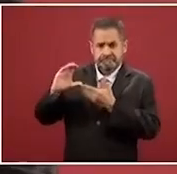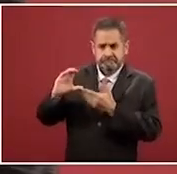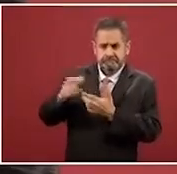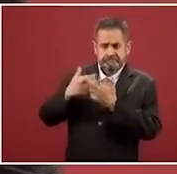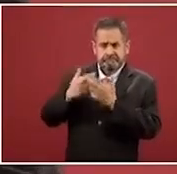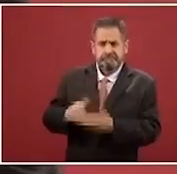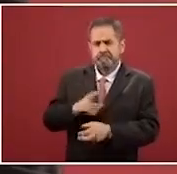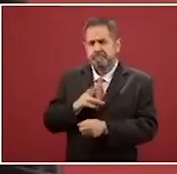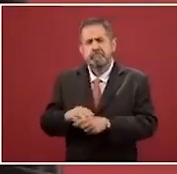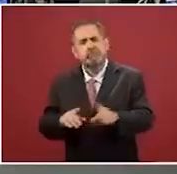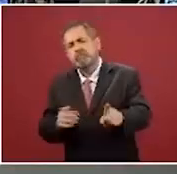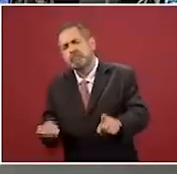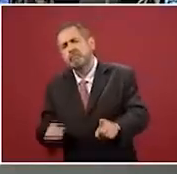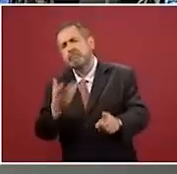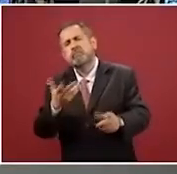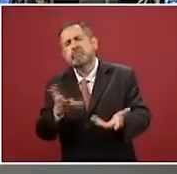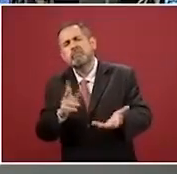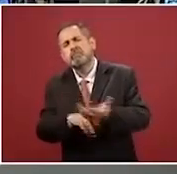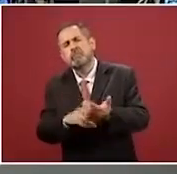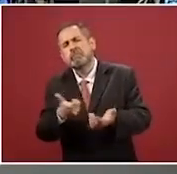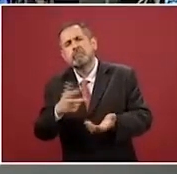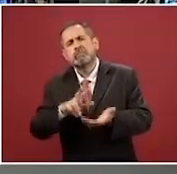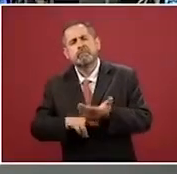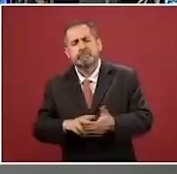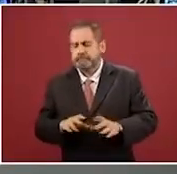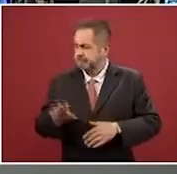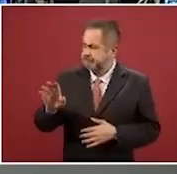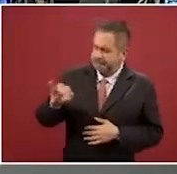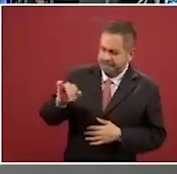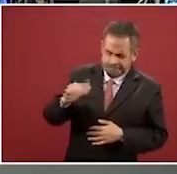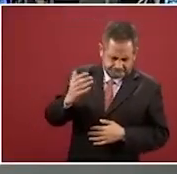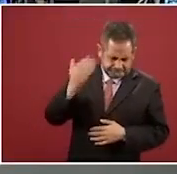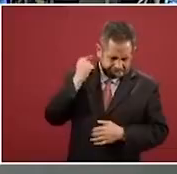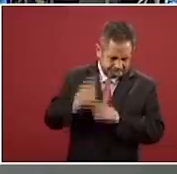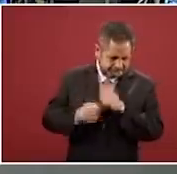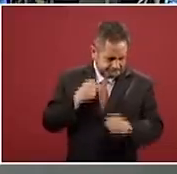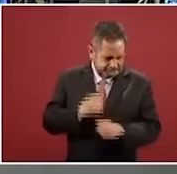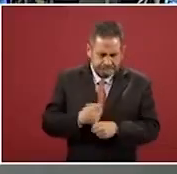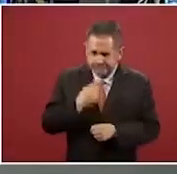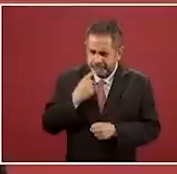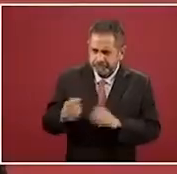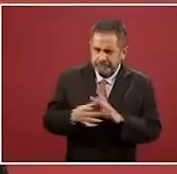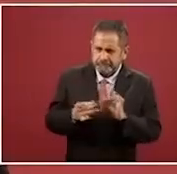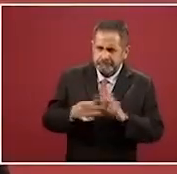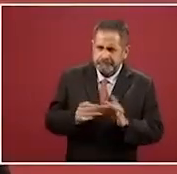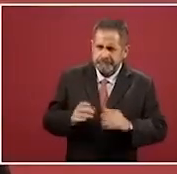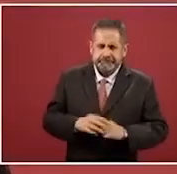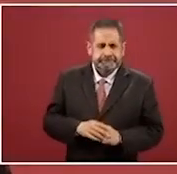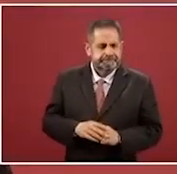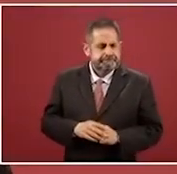ahorrado. ¿Calculado cuánto, presidente? Sí, ahorrado. Informamos el año pasado sobre esto.